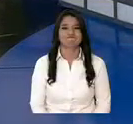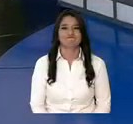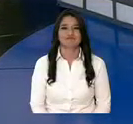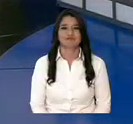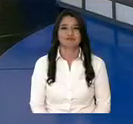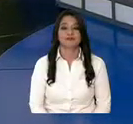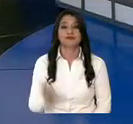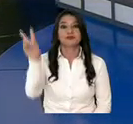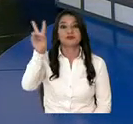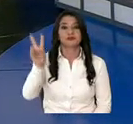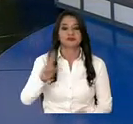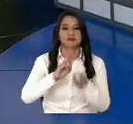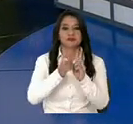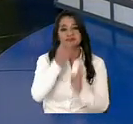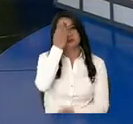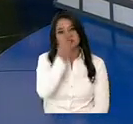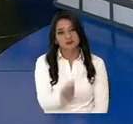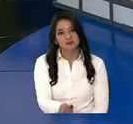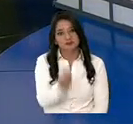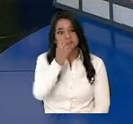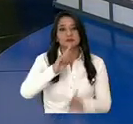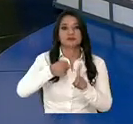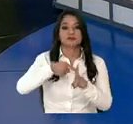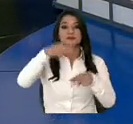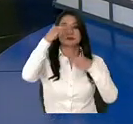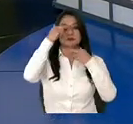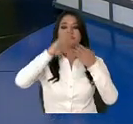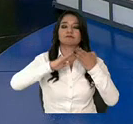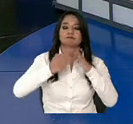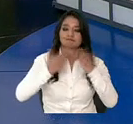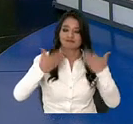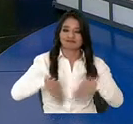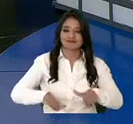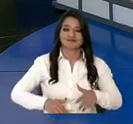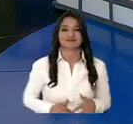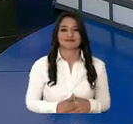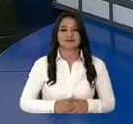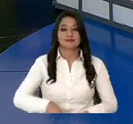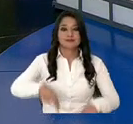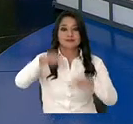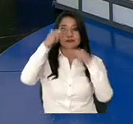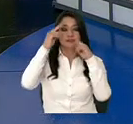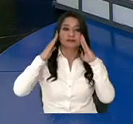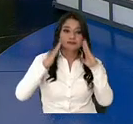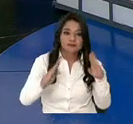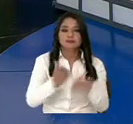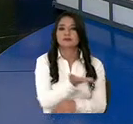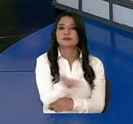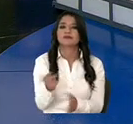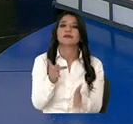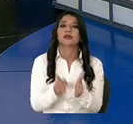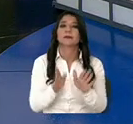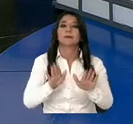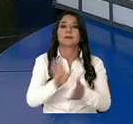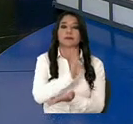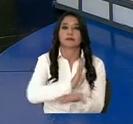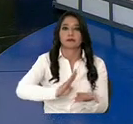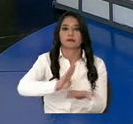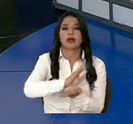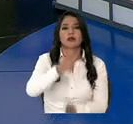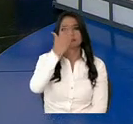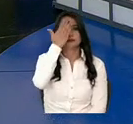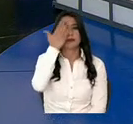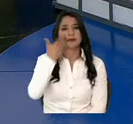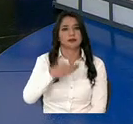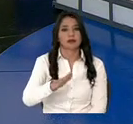Es día viernes, vecinos queridos, buenos días. Llega el primer noticiero de la comunidad. Noticiero que se preocupa por todo lo que ocurre ahí en su barrio. Ya sabe, usted